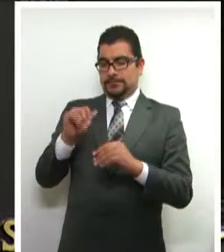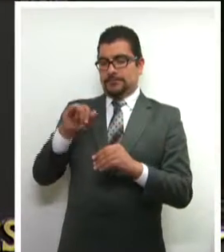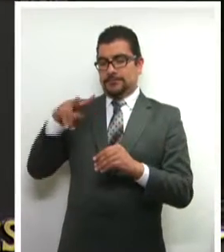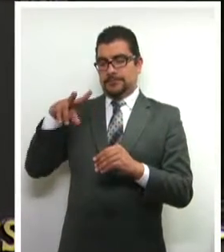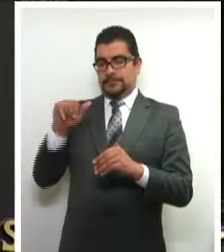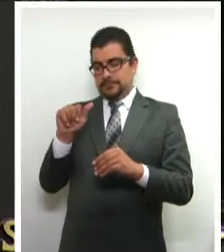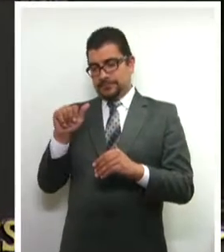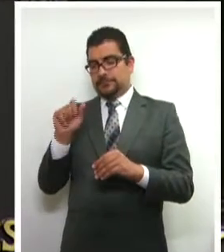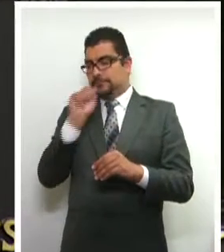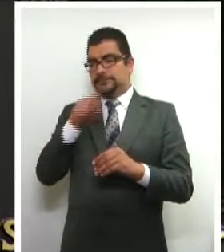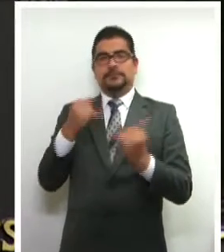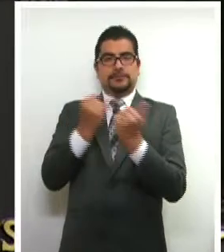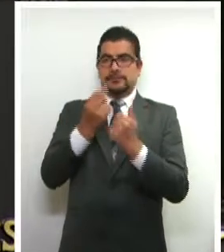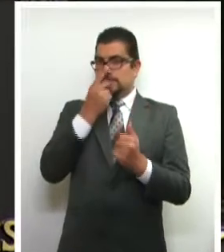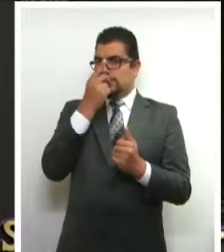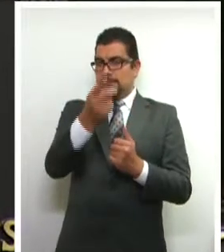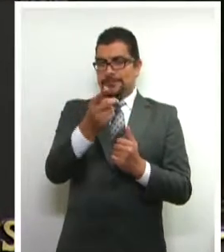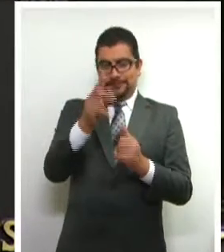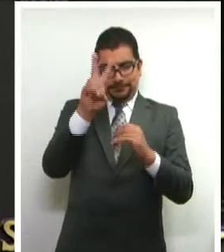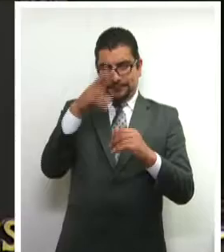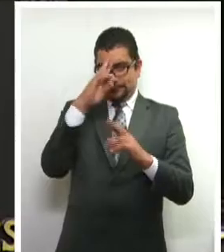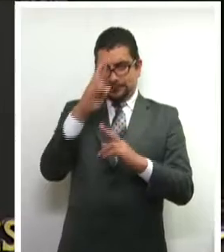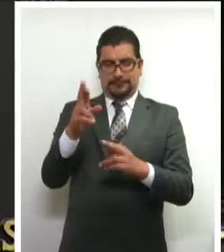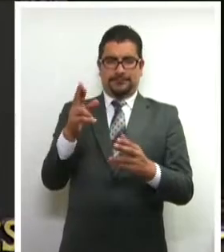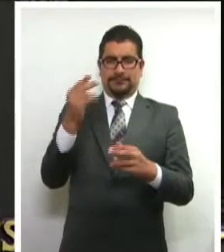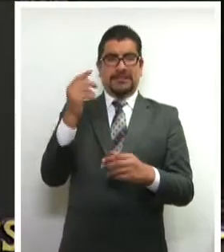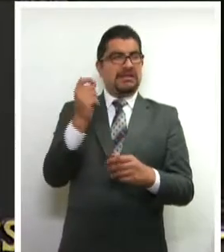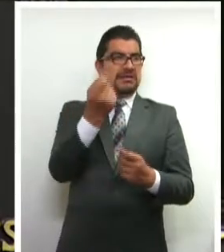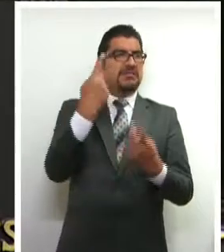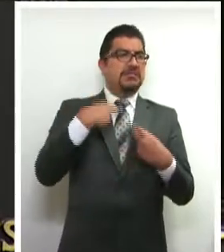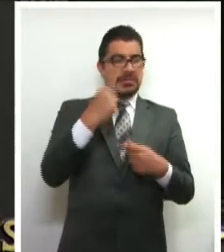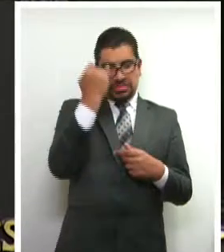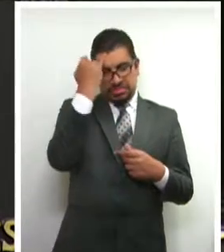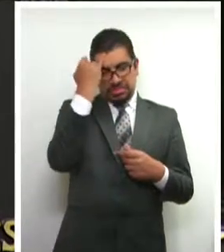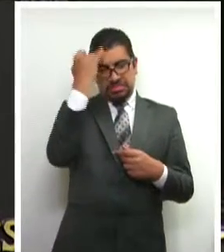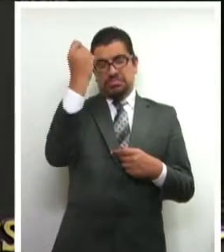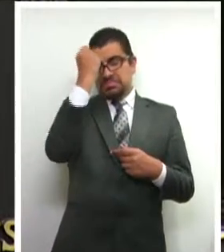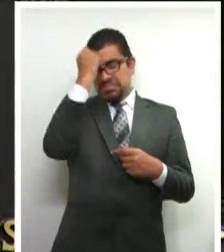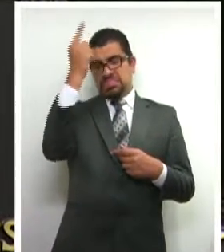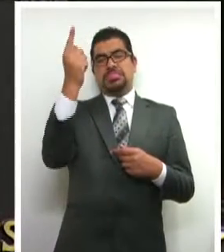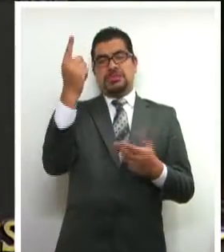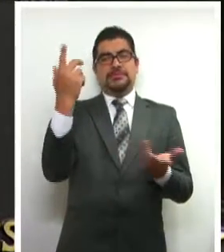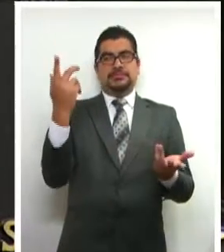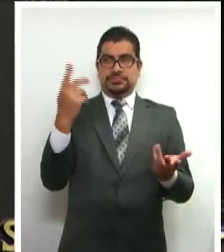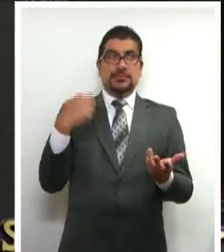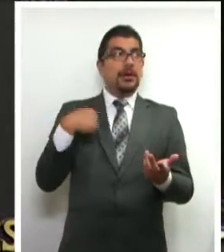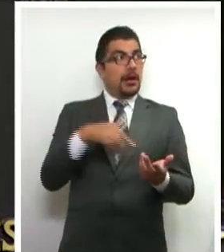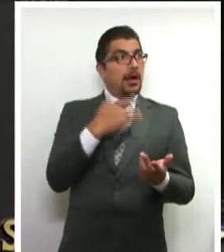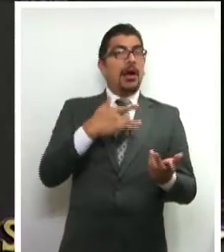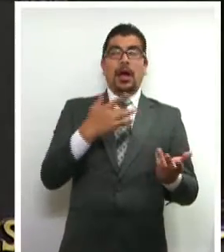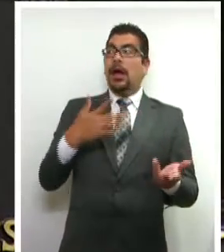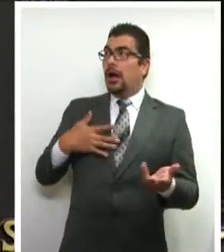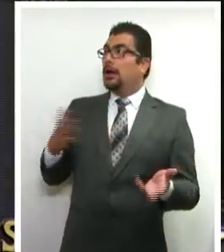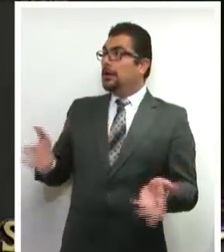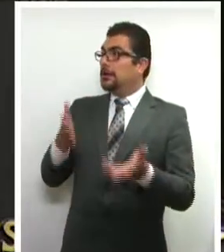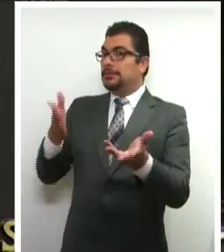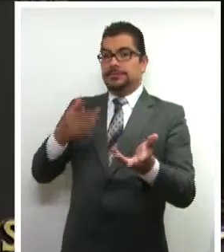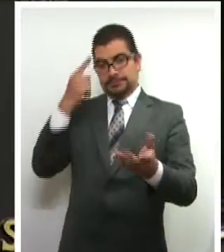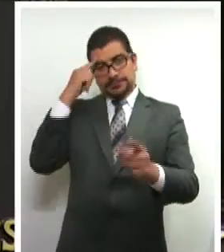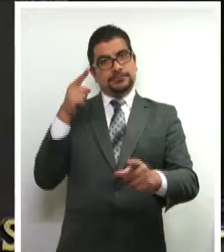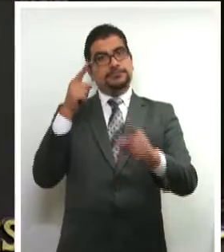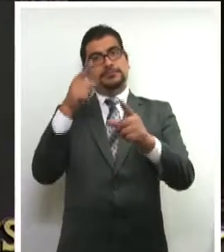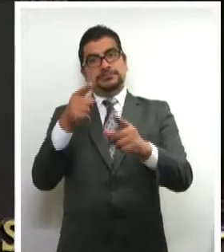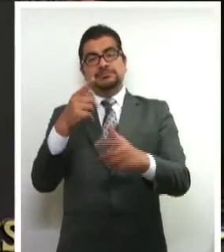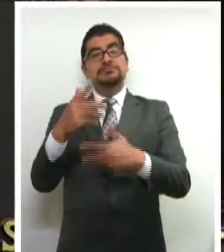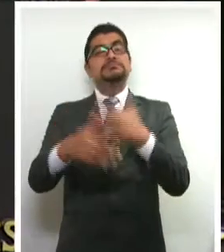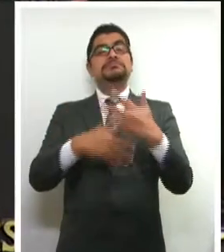lo digo con todo respeto, fue una ocurrencia que en su momento se impulsó para un